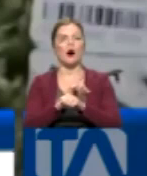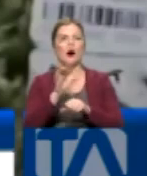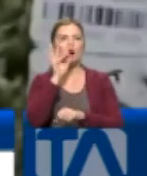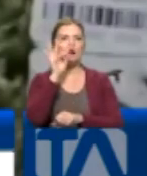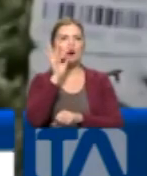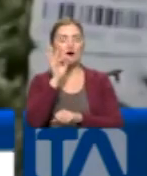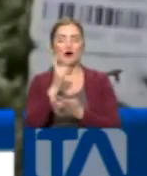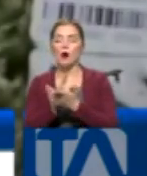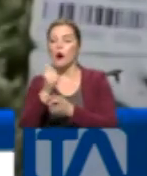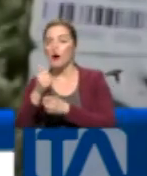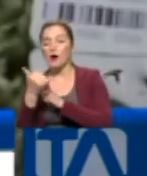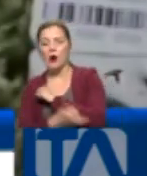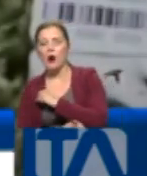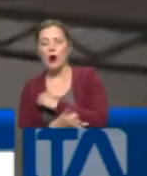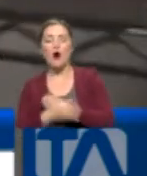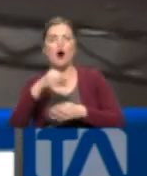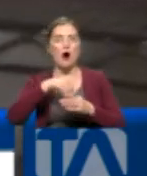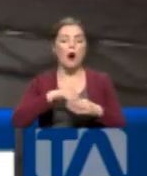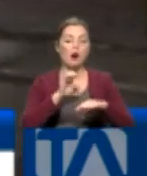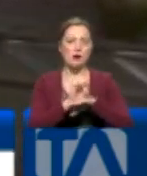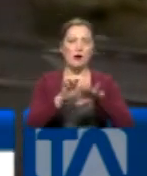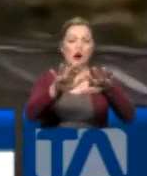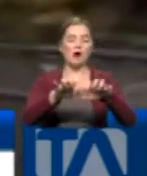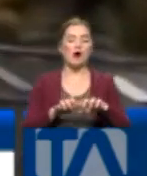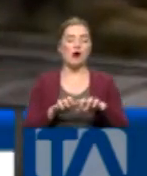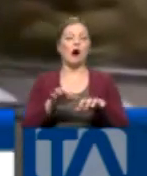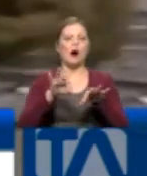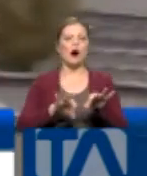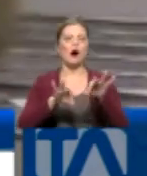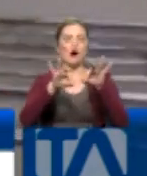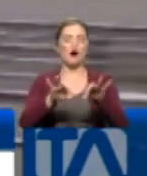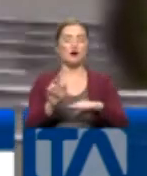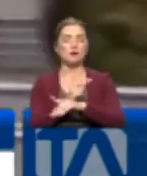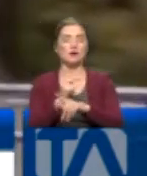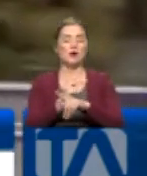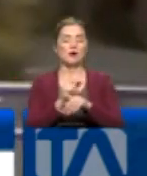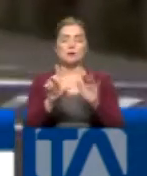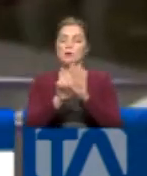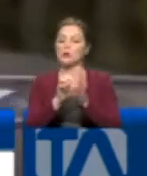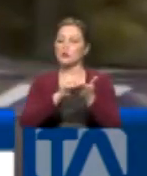sea importado o producido en el país bajo las reglas de una ley